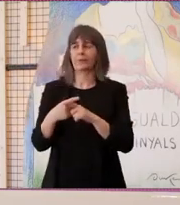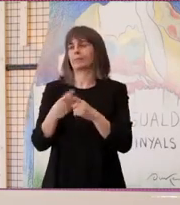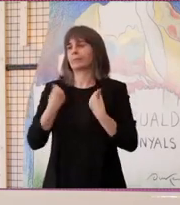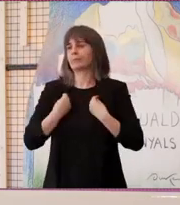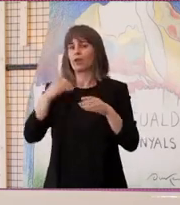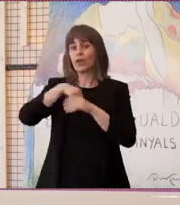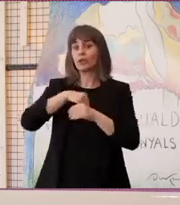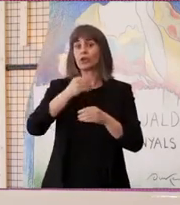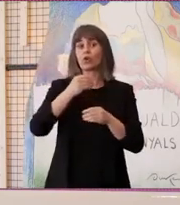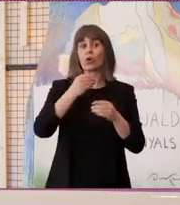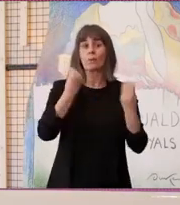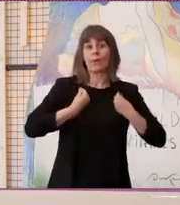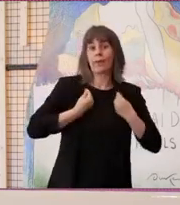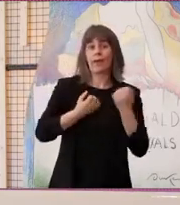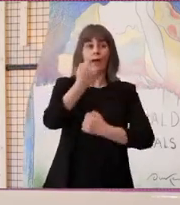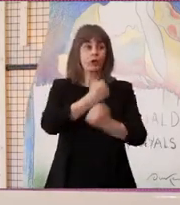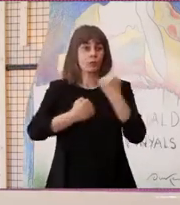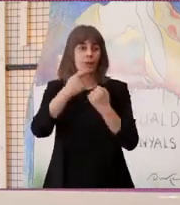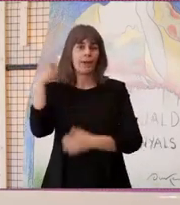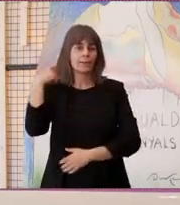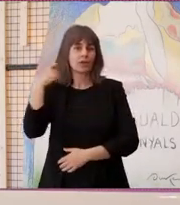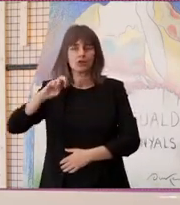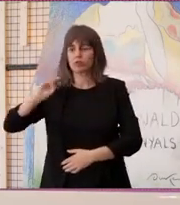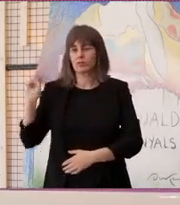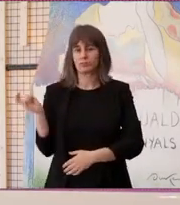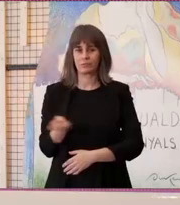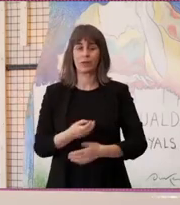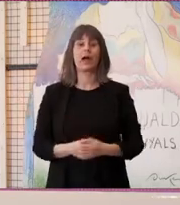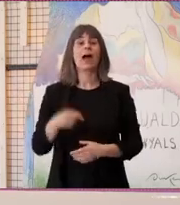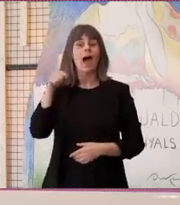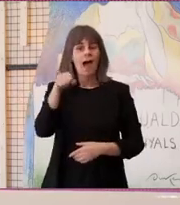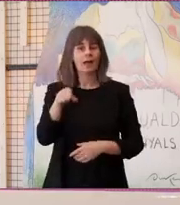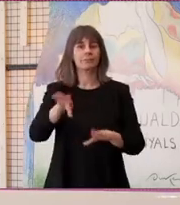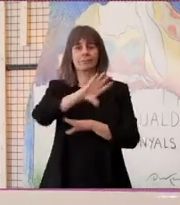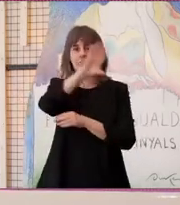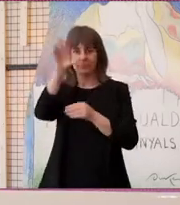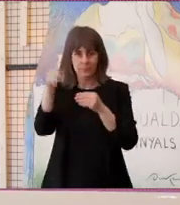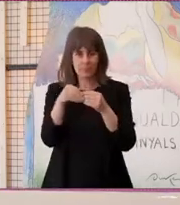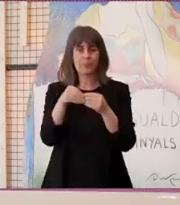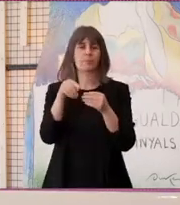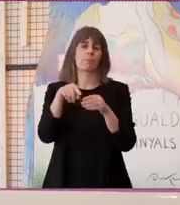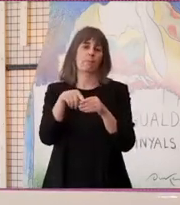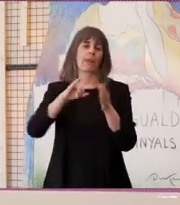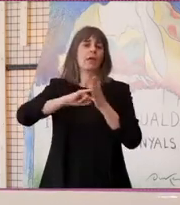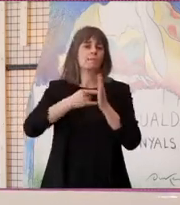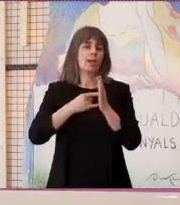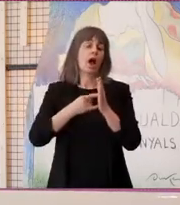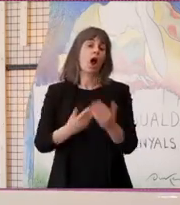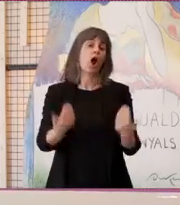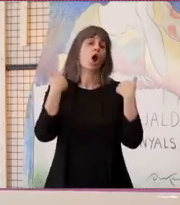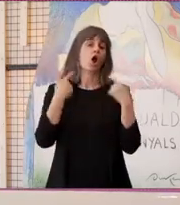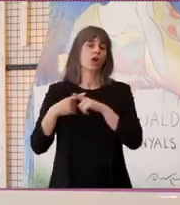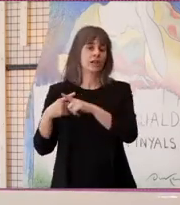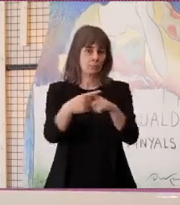las pensiones y todo y ahí hemos incluido pues desde el plan corresponsales que viene